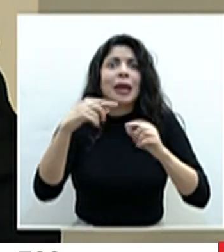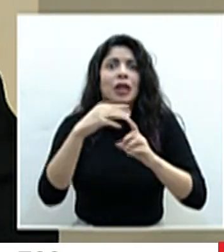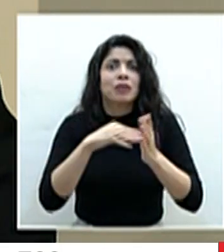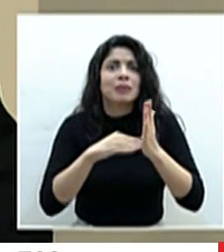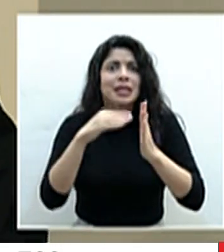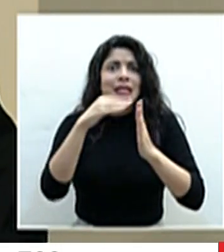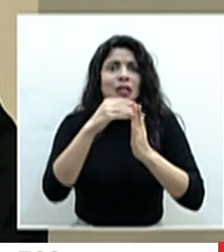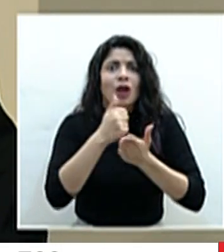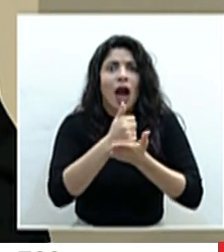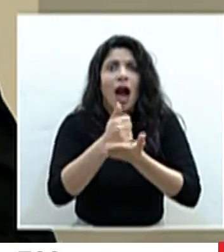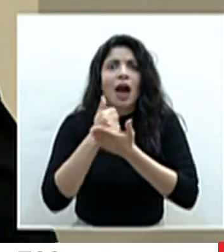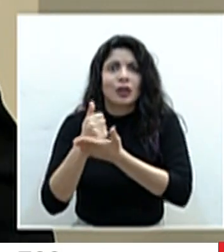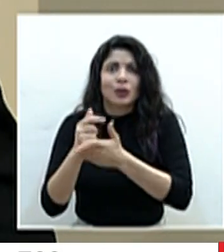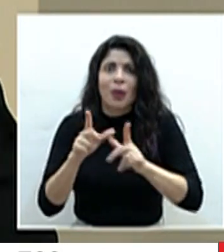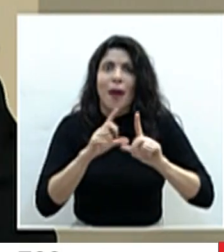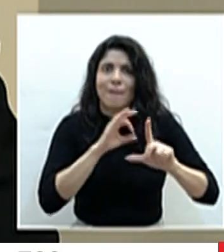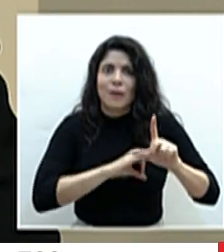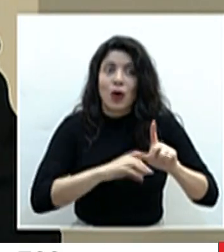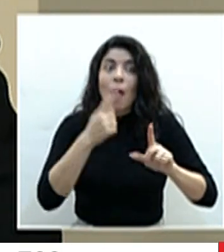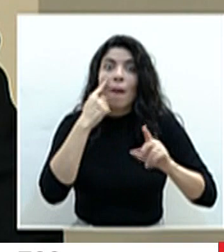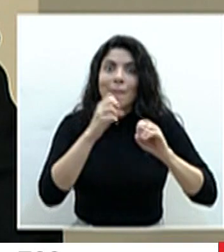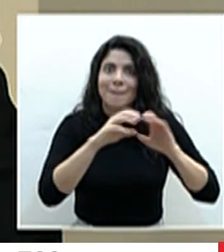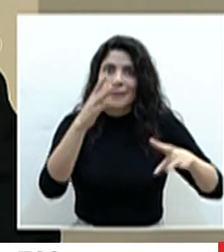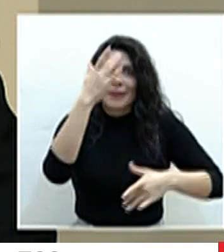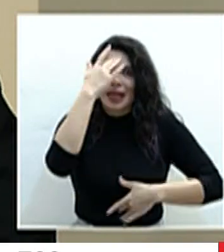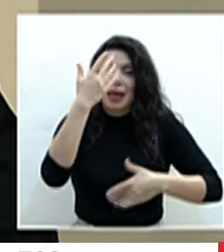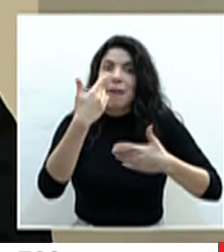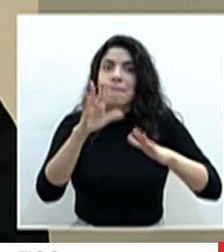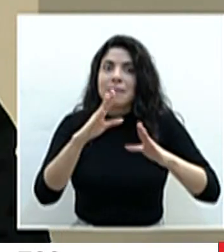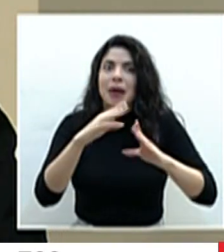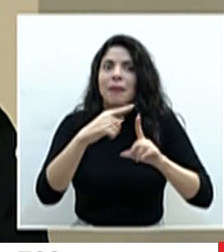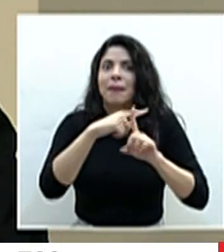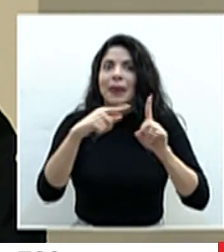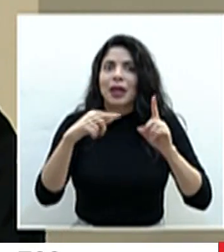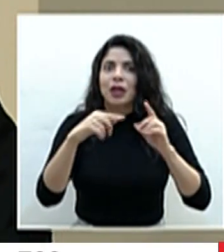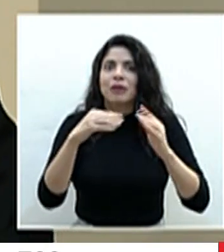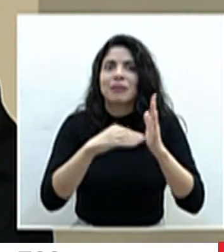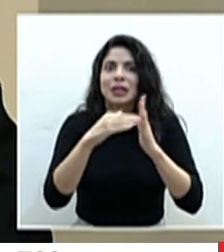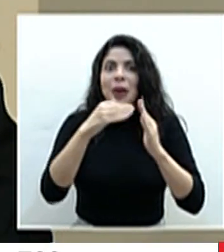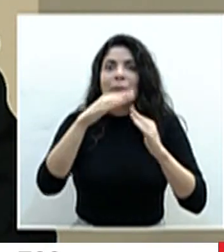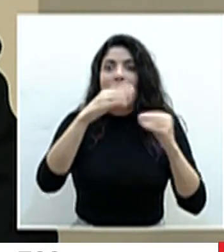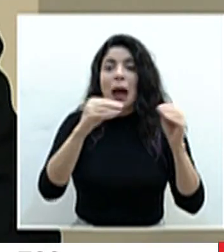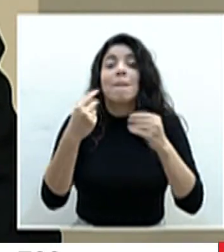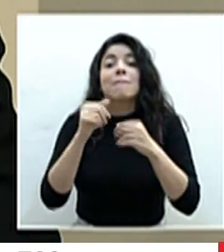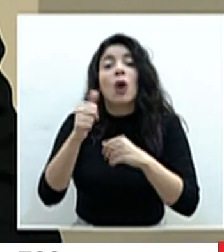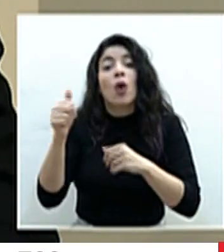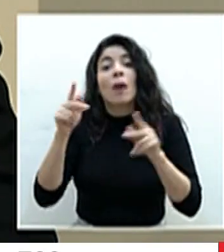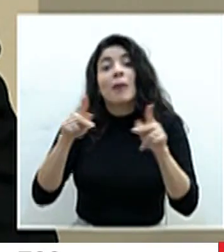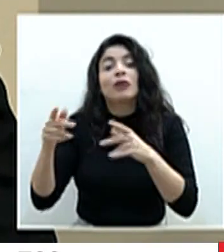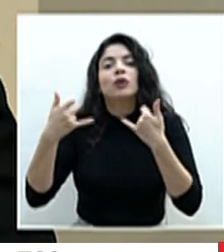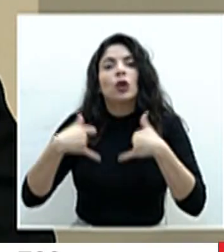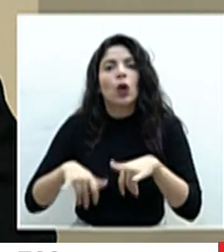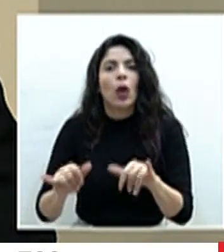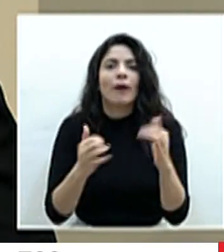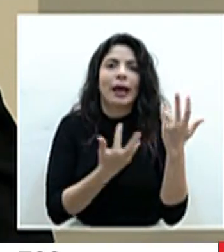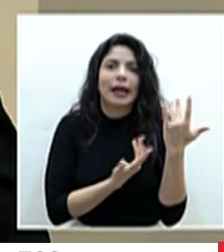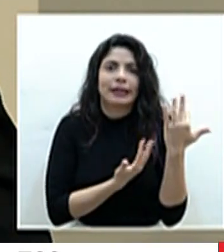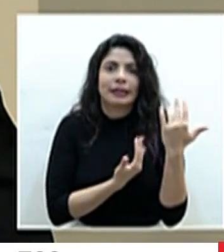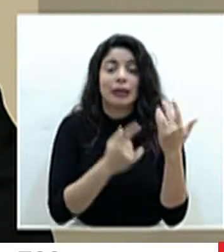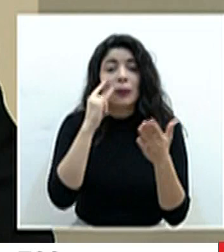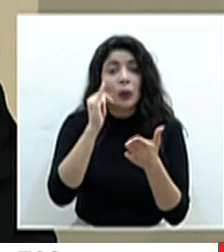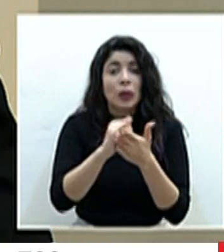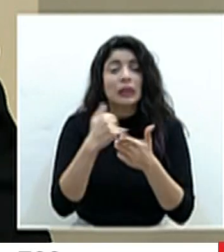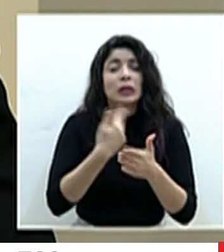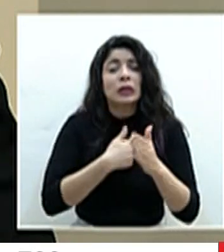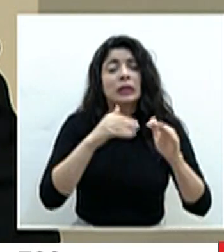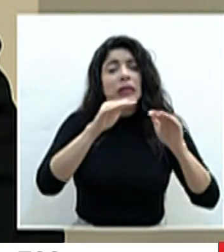ayudas con bono proteger en el contexto de la pandemia, pero todavía hay muchas personas que no la han recibido. Y de ahí nuestro llamado